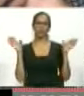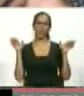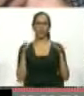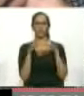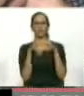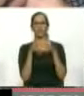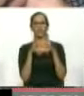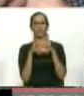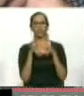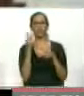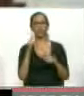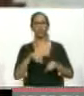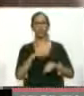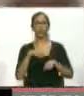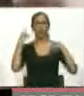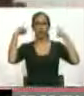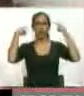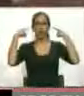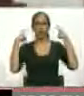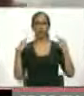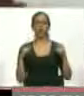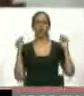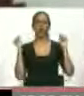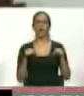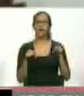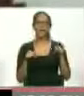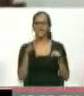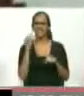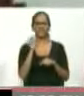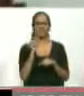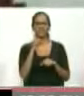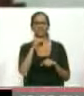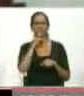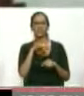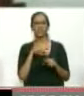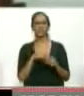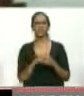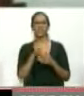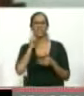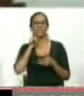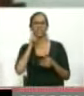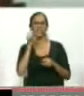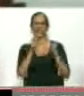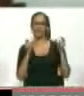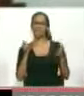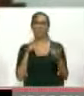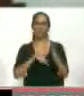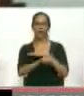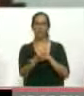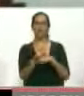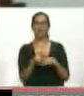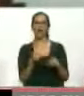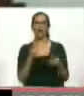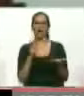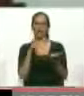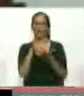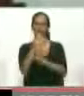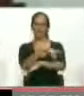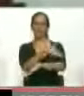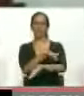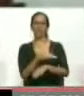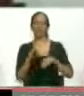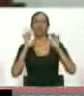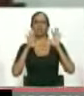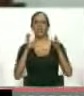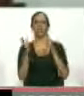en dos horas son unos locos entonces ahorita en este momento histórico es mentira que la gente va a salir a permanecer en la calle el 10 de